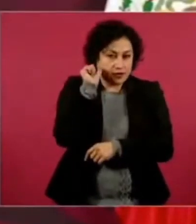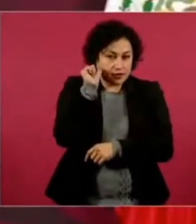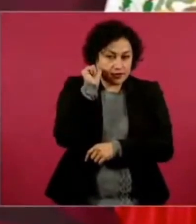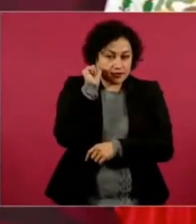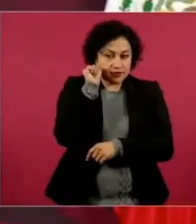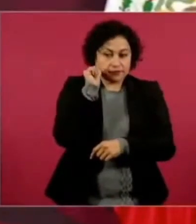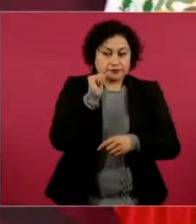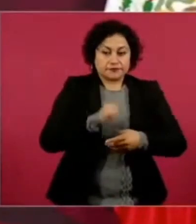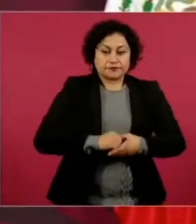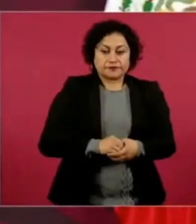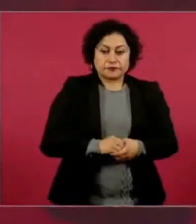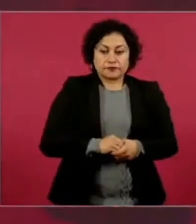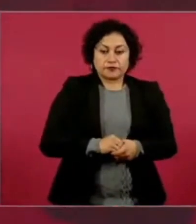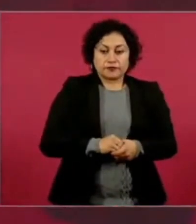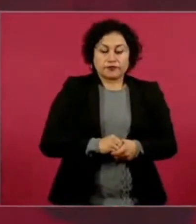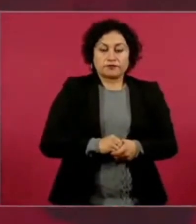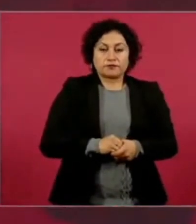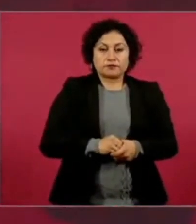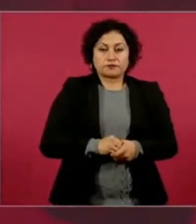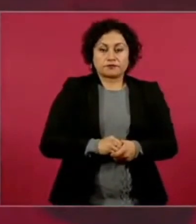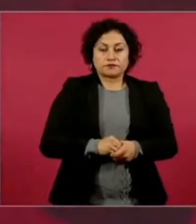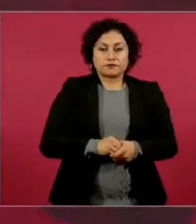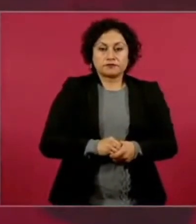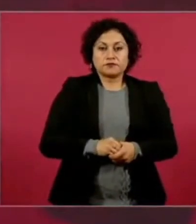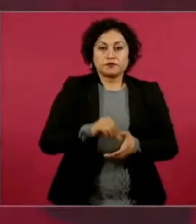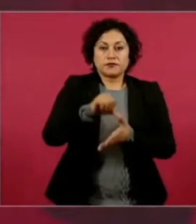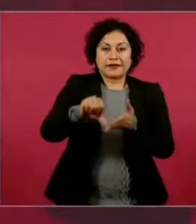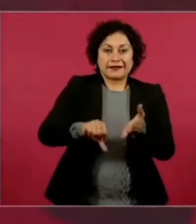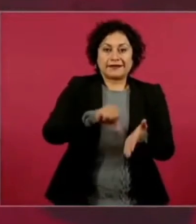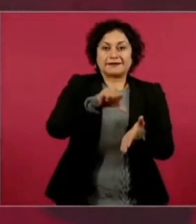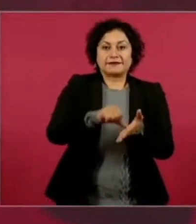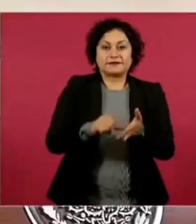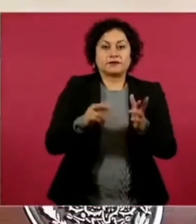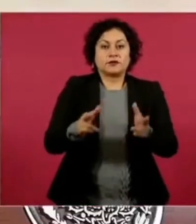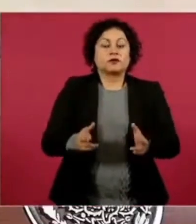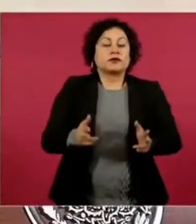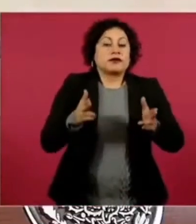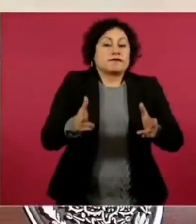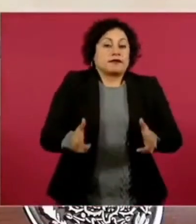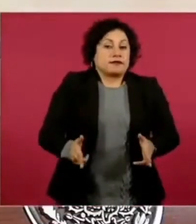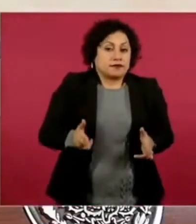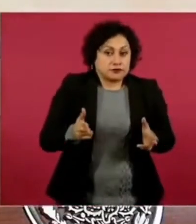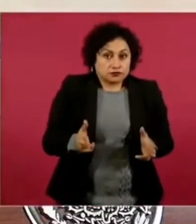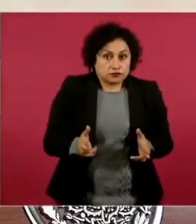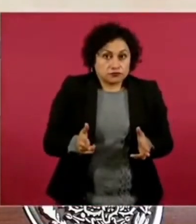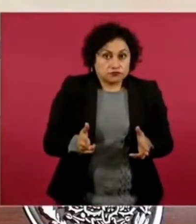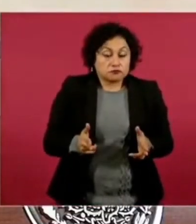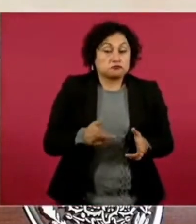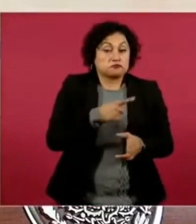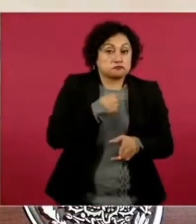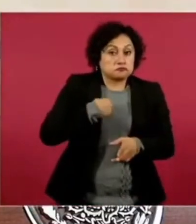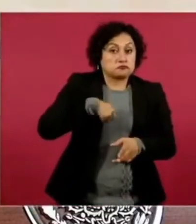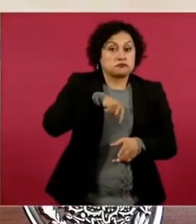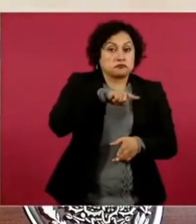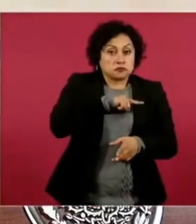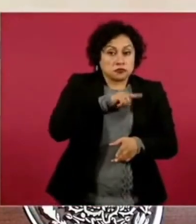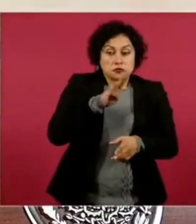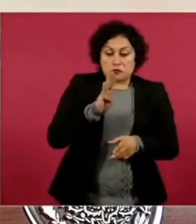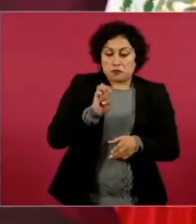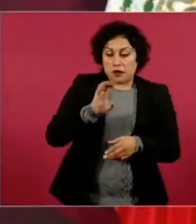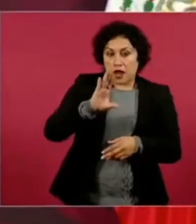de este centro de rehabilitación, nosotros entregamos becas, les